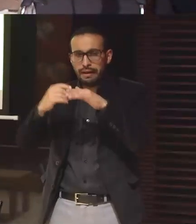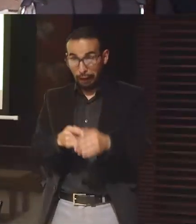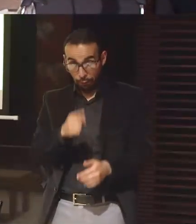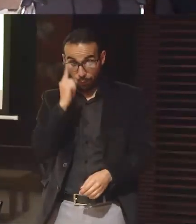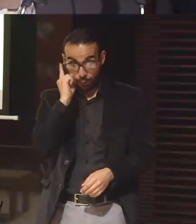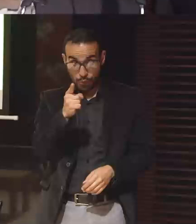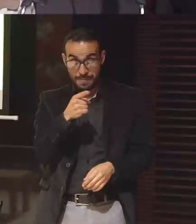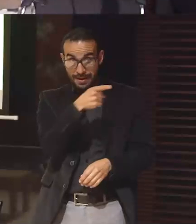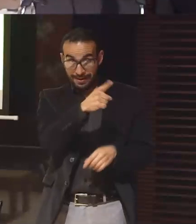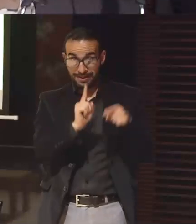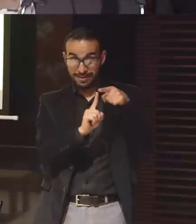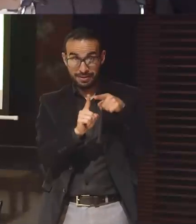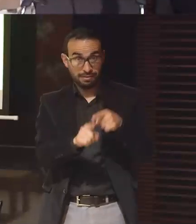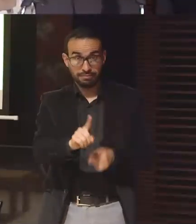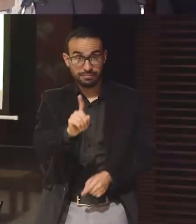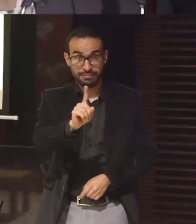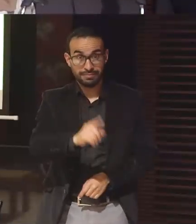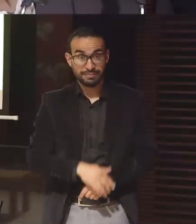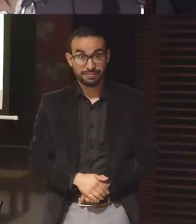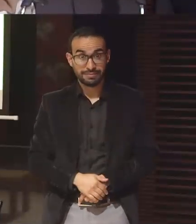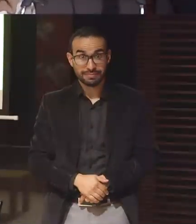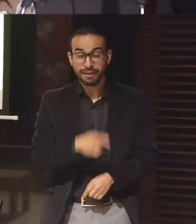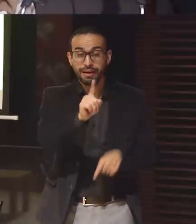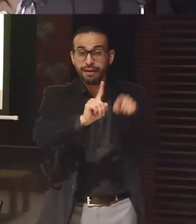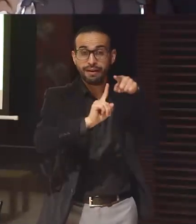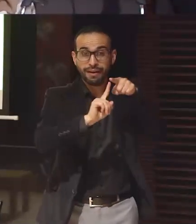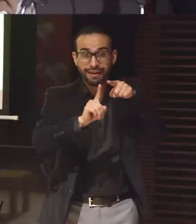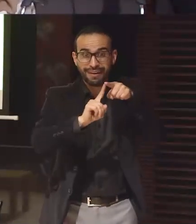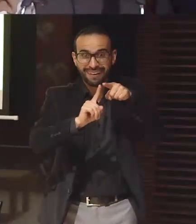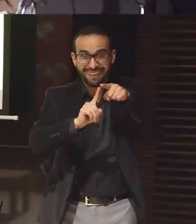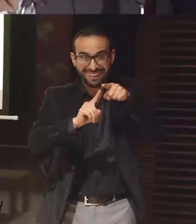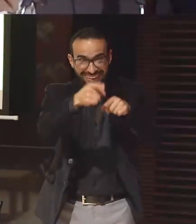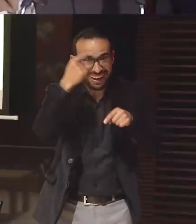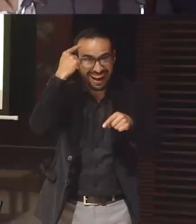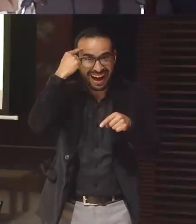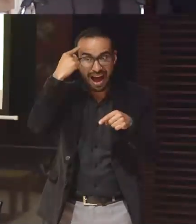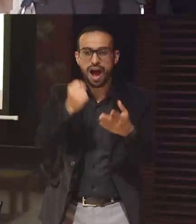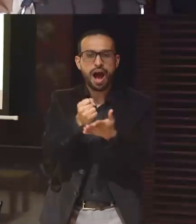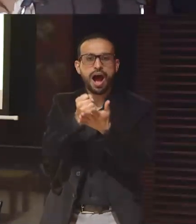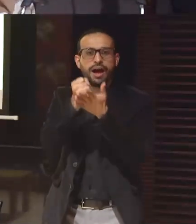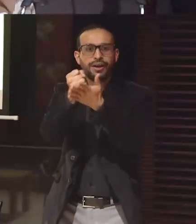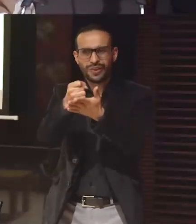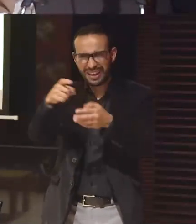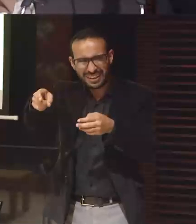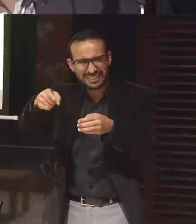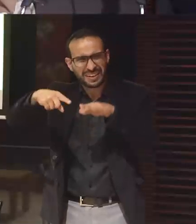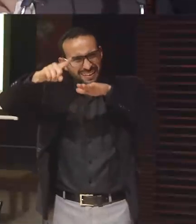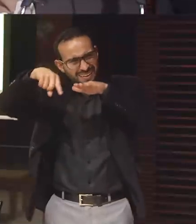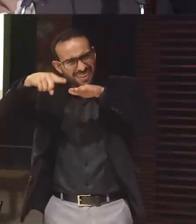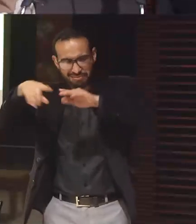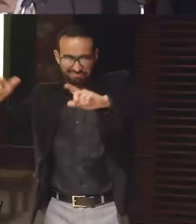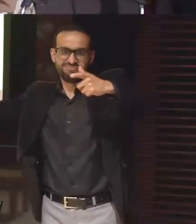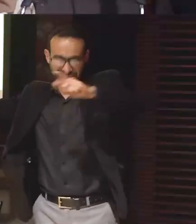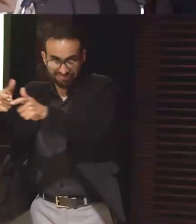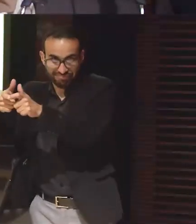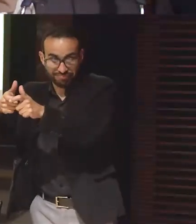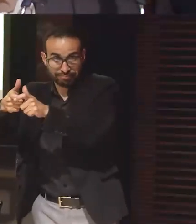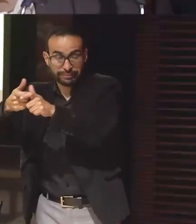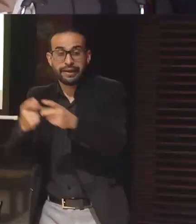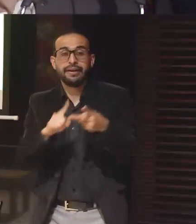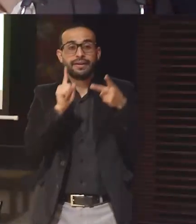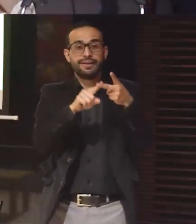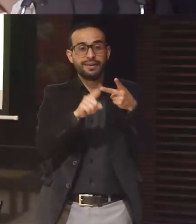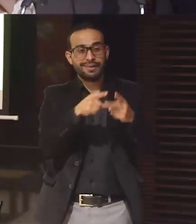no. Transmilenio, como les dije, redujo la flota de transporte en la mitad. Pero eso sin contar cambio de tecnología y de